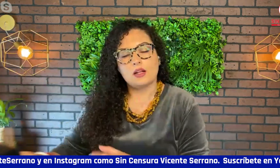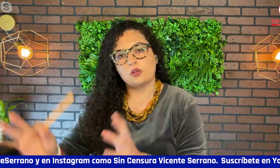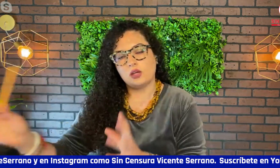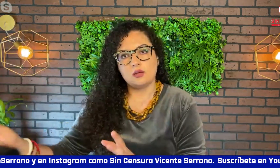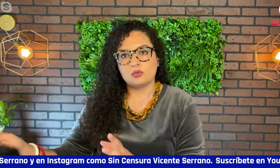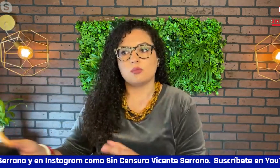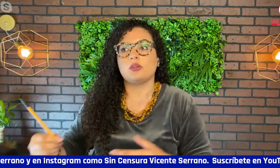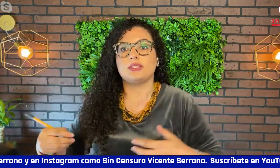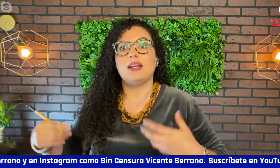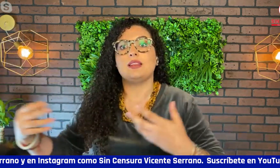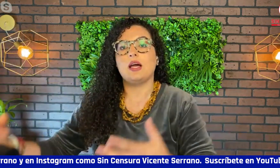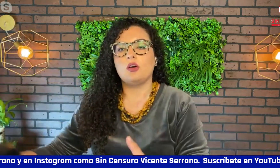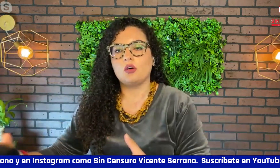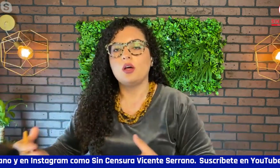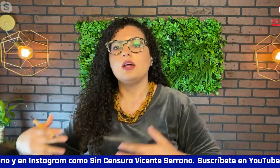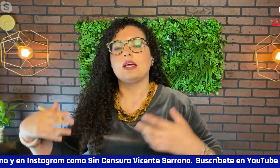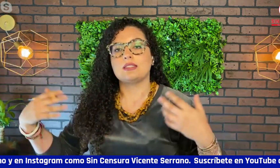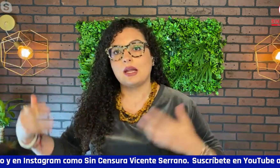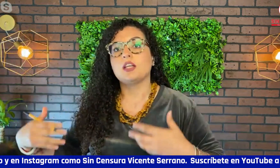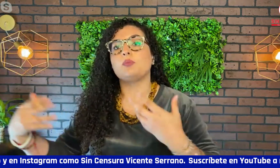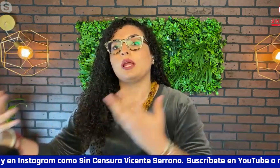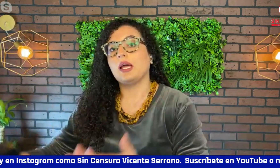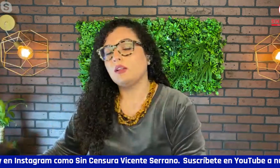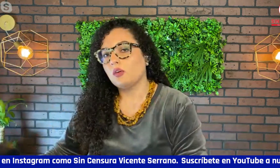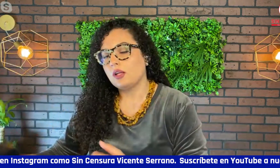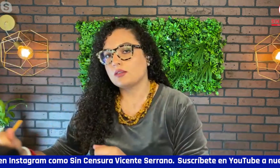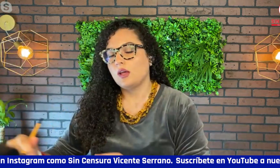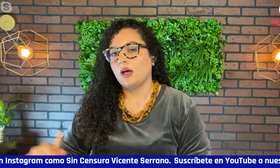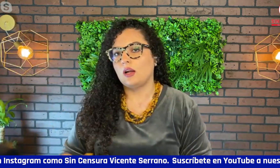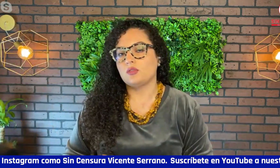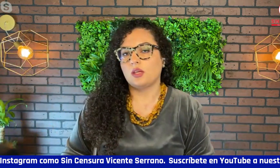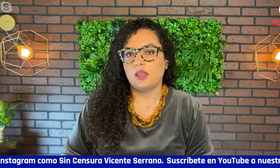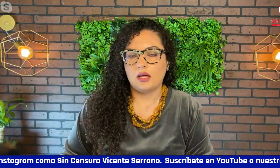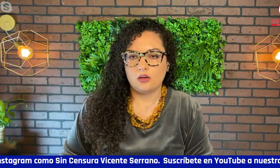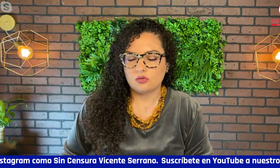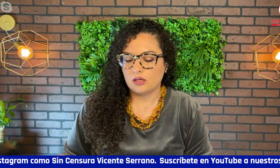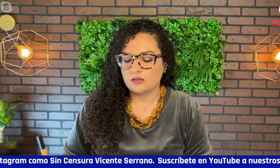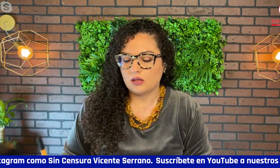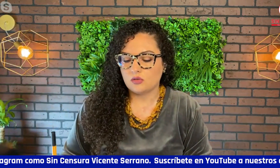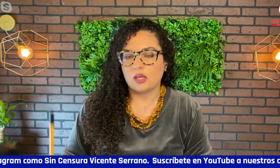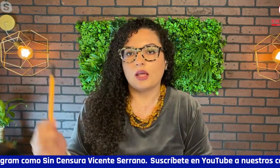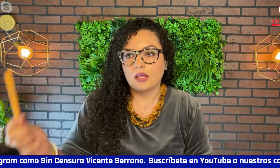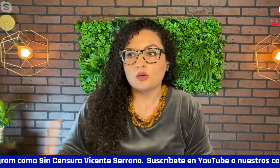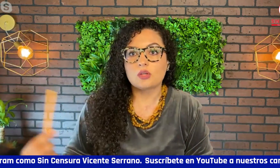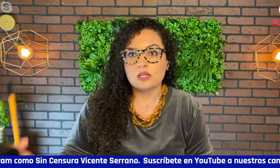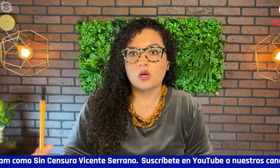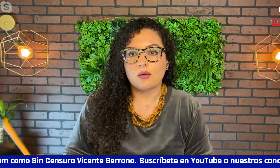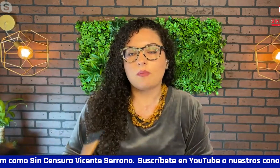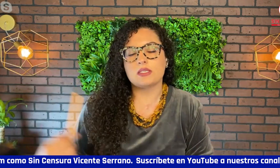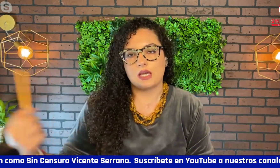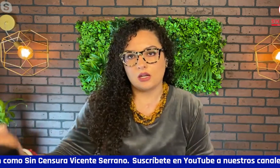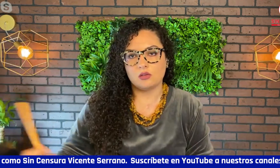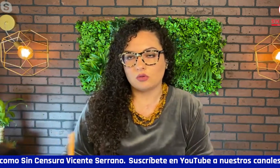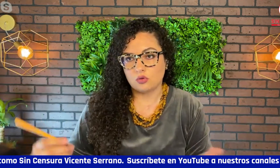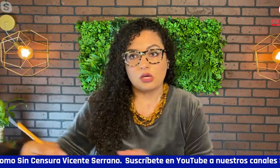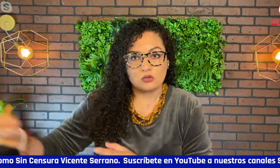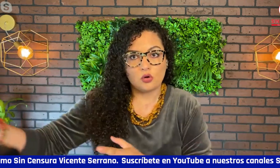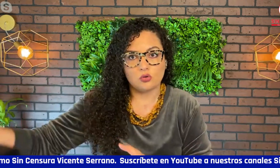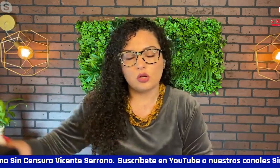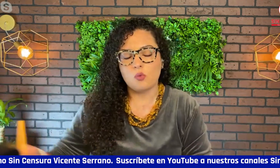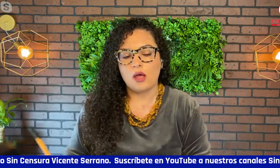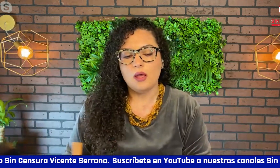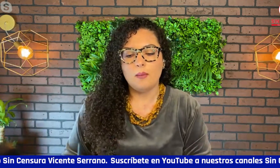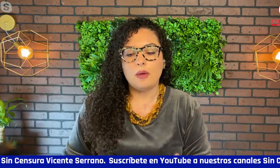la declaratoria, ni mucho menos. Están en diálogo, están explicándoles a los ejidatarios qué es lo que va a pasar y todo esto.